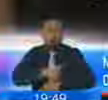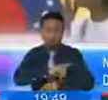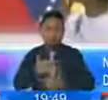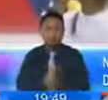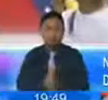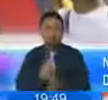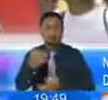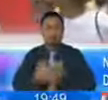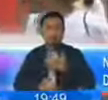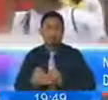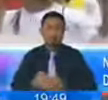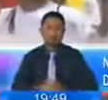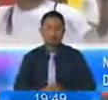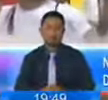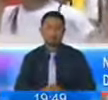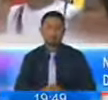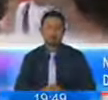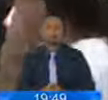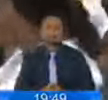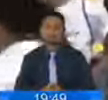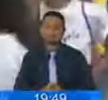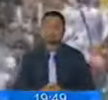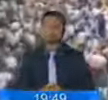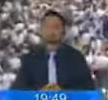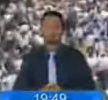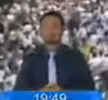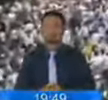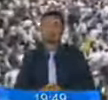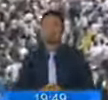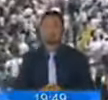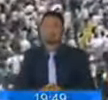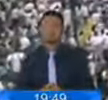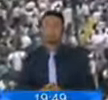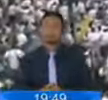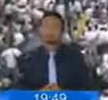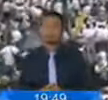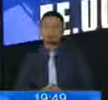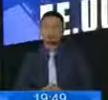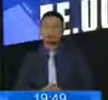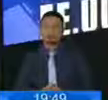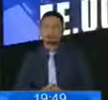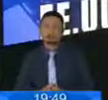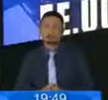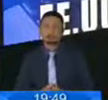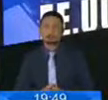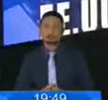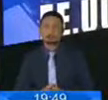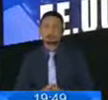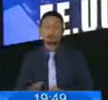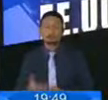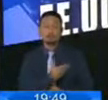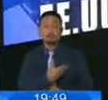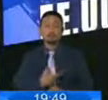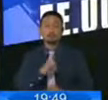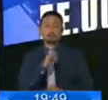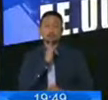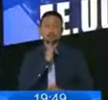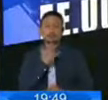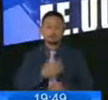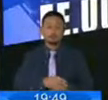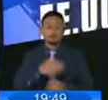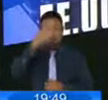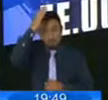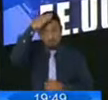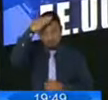piden justicia. Con realización de Valeria Navarro, informó Adriana Rojas. Además del presidente de los Estados Unidos,